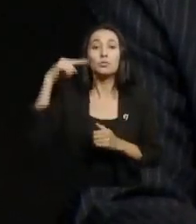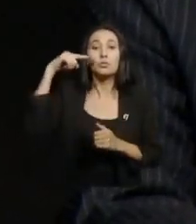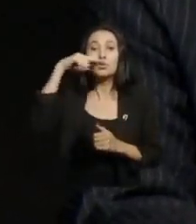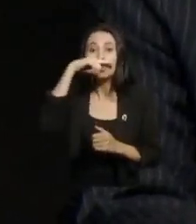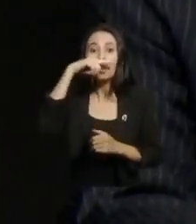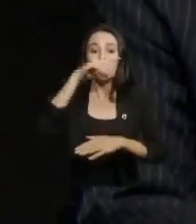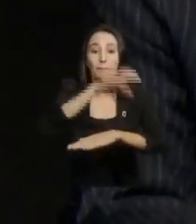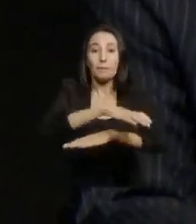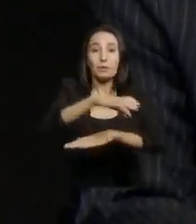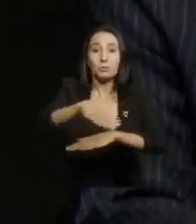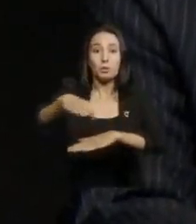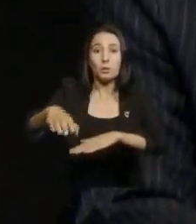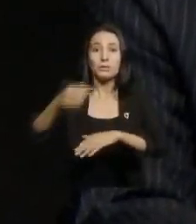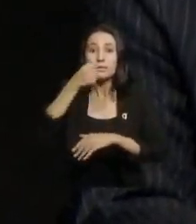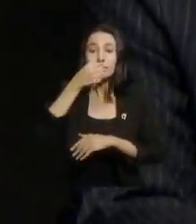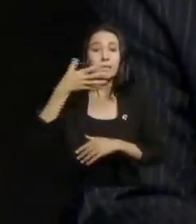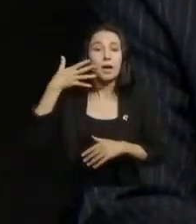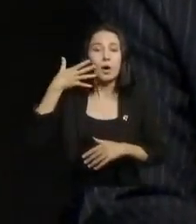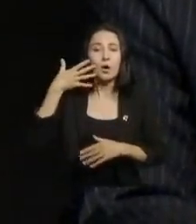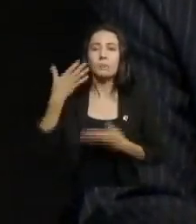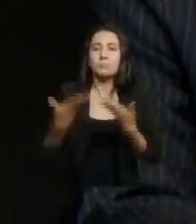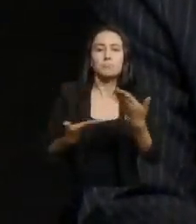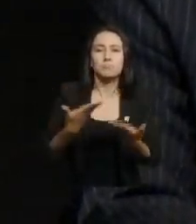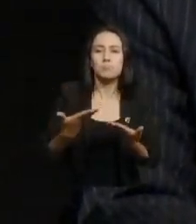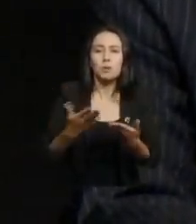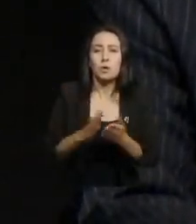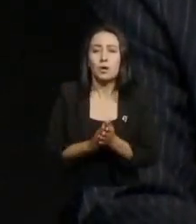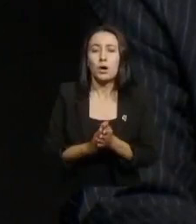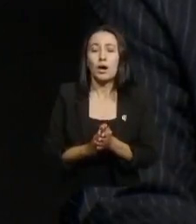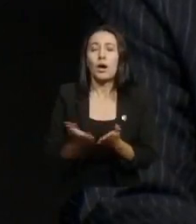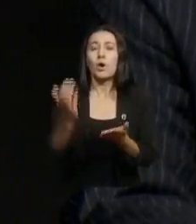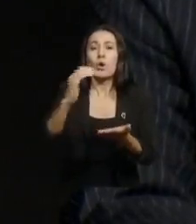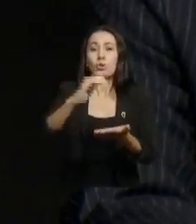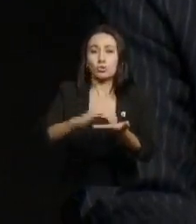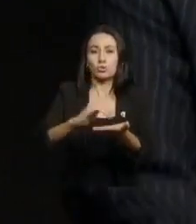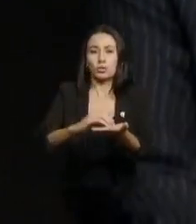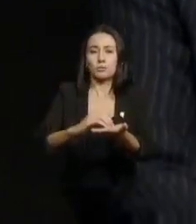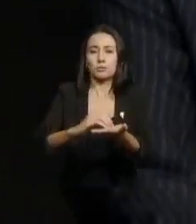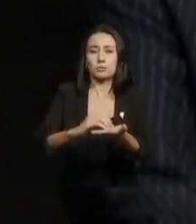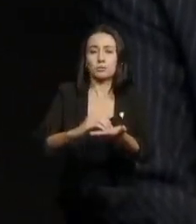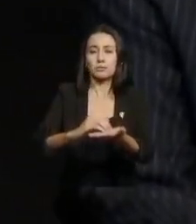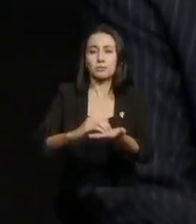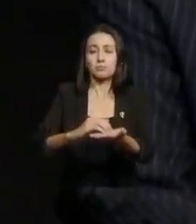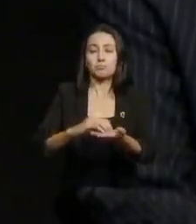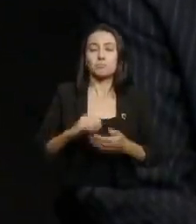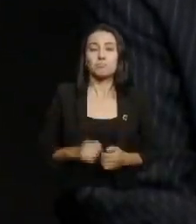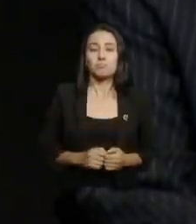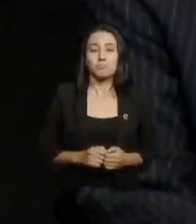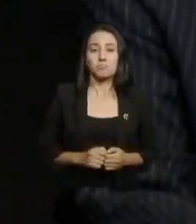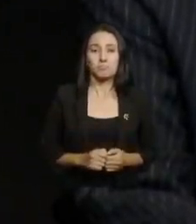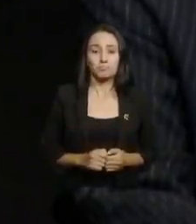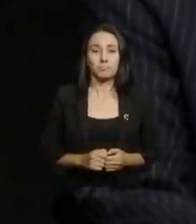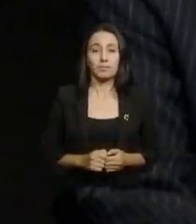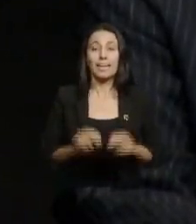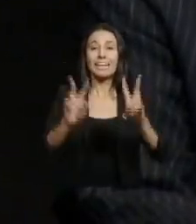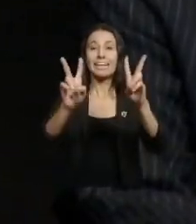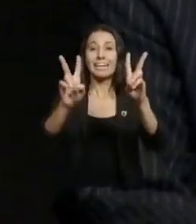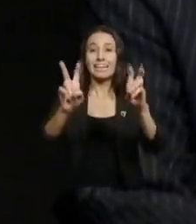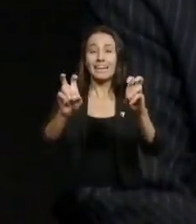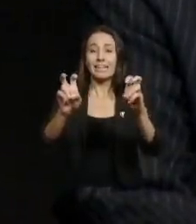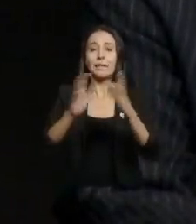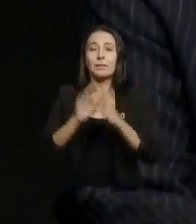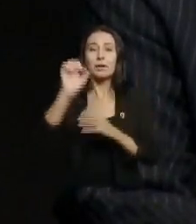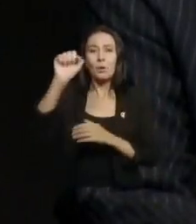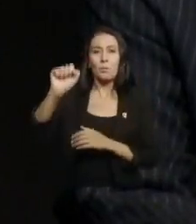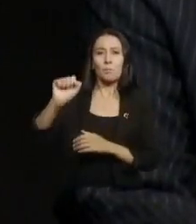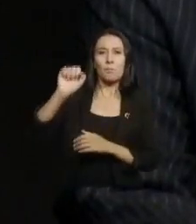Sucumbíos, que es el caso que quiero mencionar en relación a un video